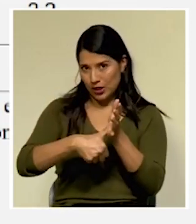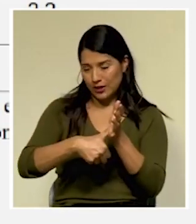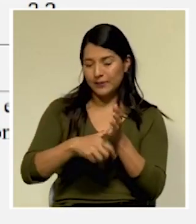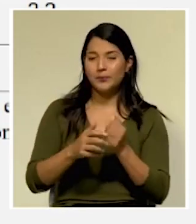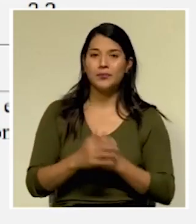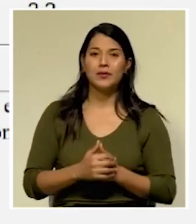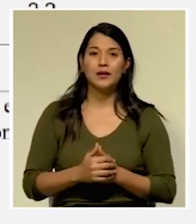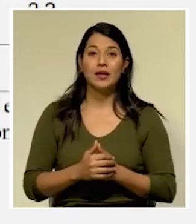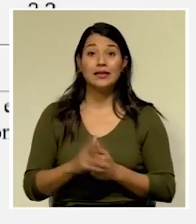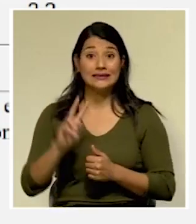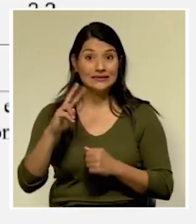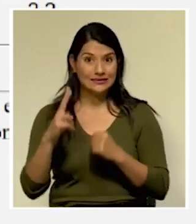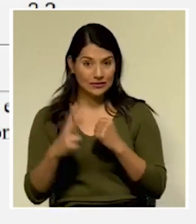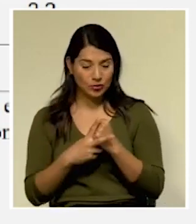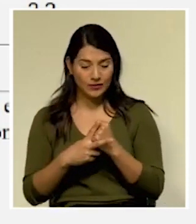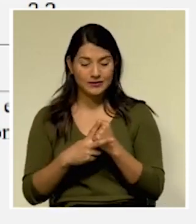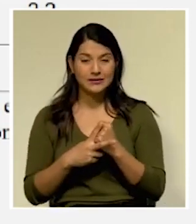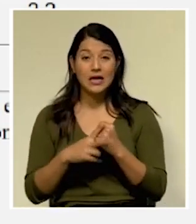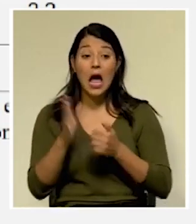Hay personas